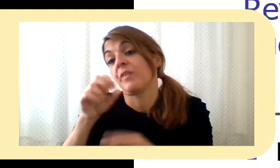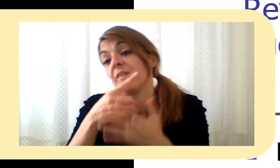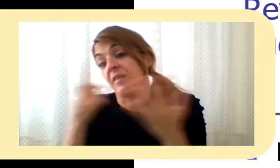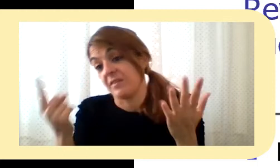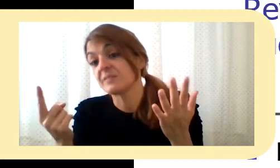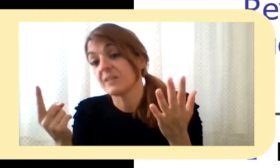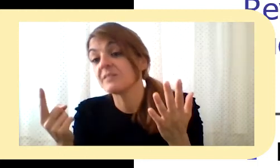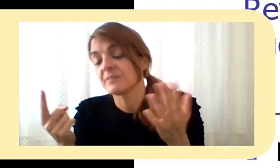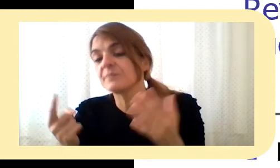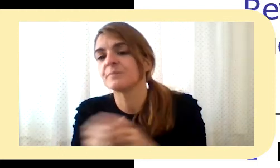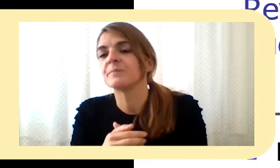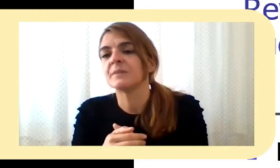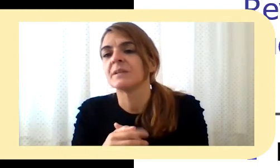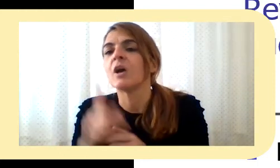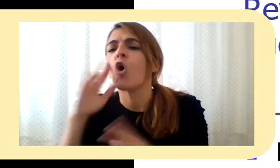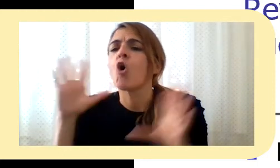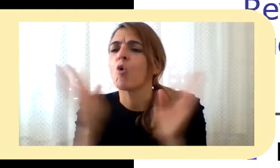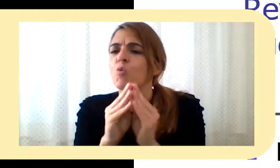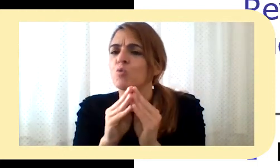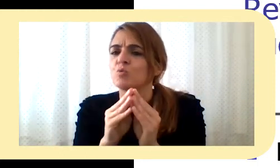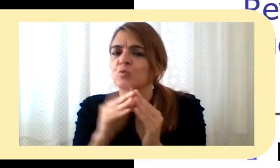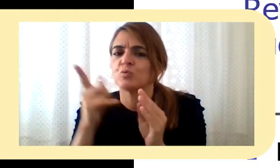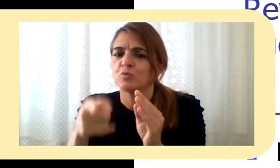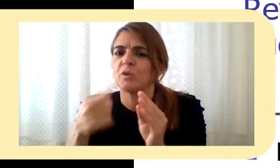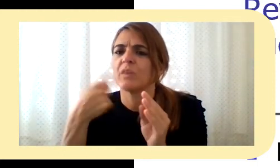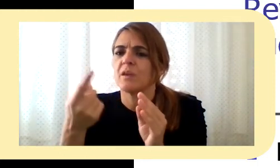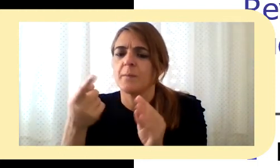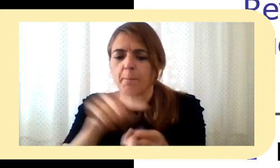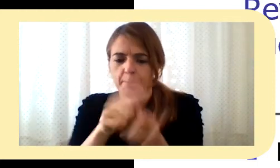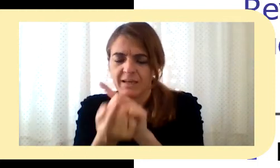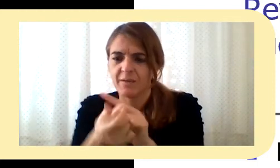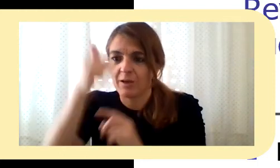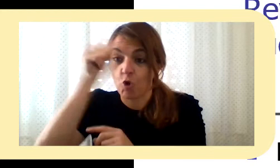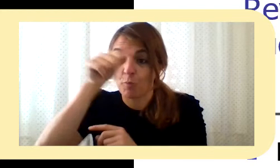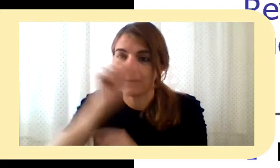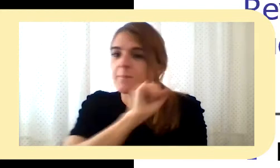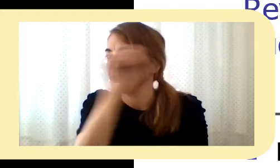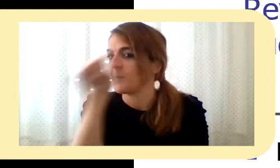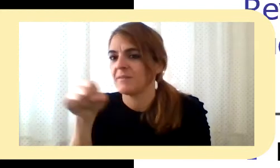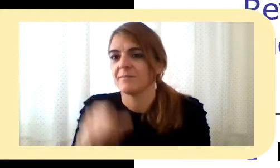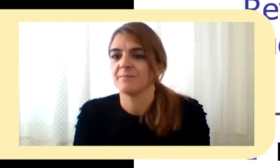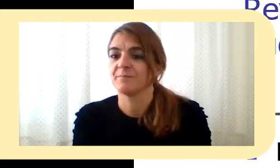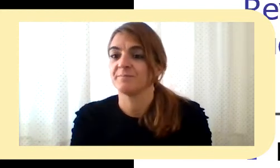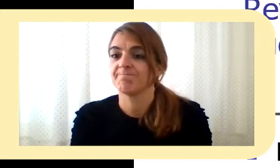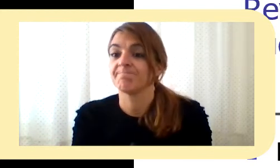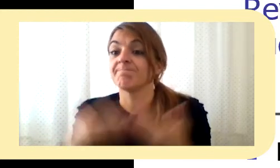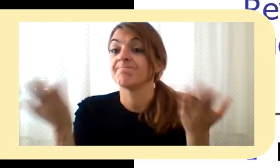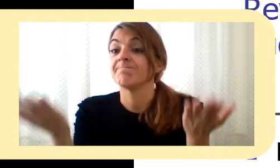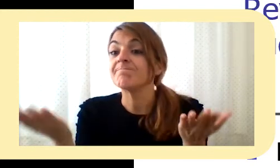a la conclusión de que son más variables los machos que las hembras. Entonces, ¿qué hemos hecho?